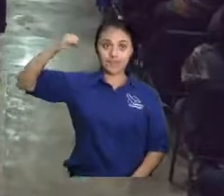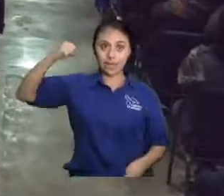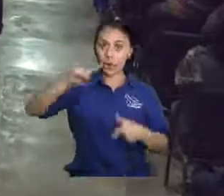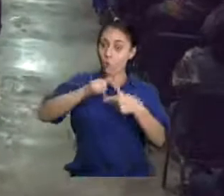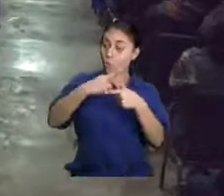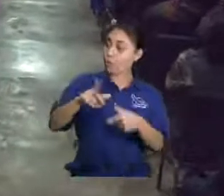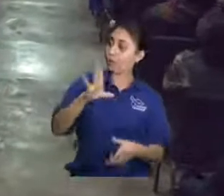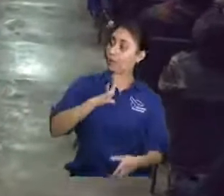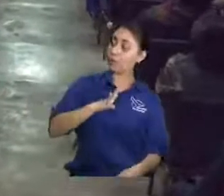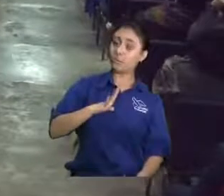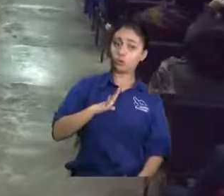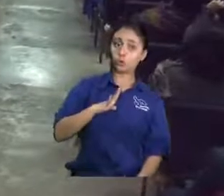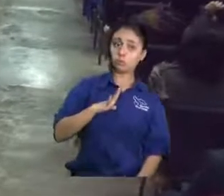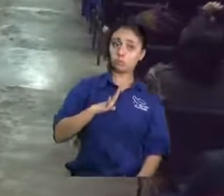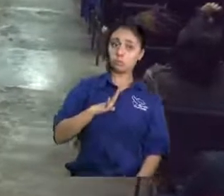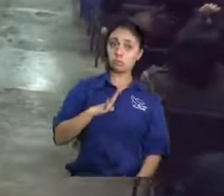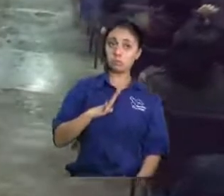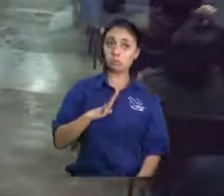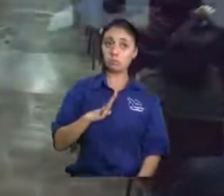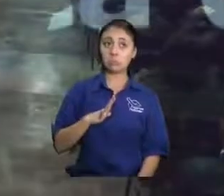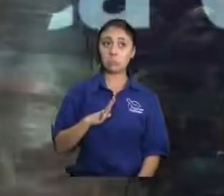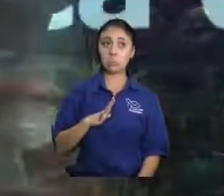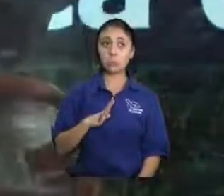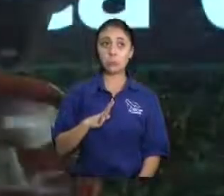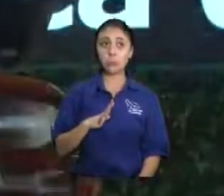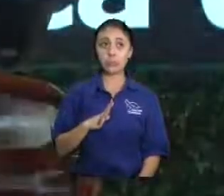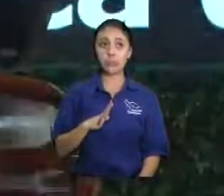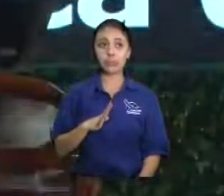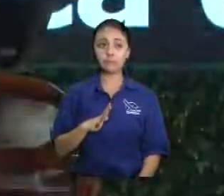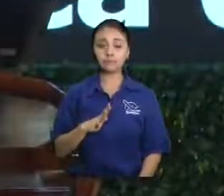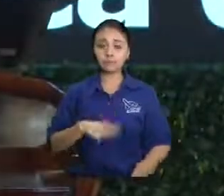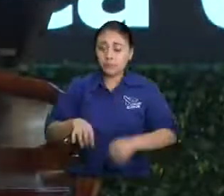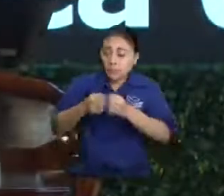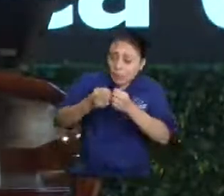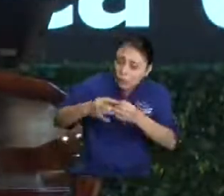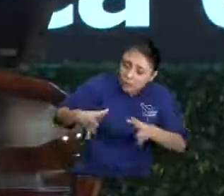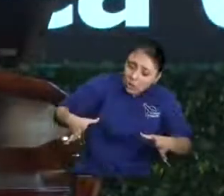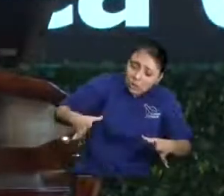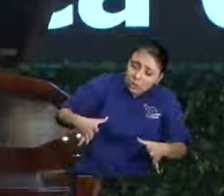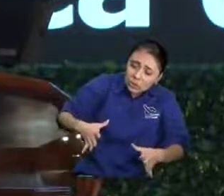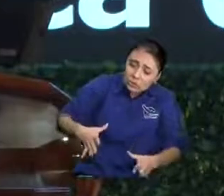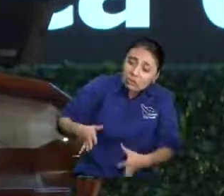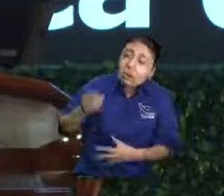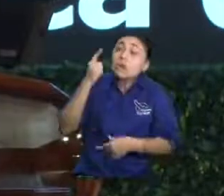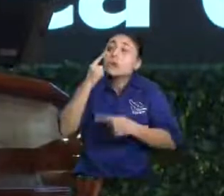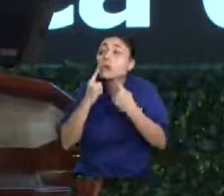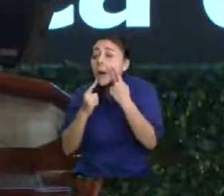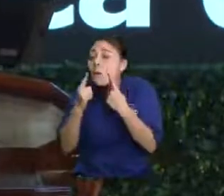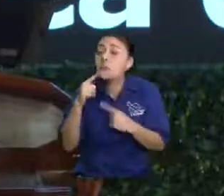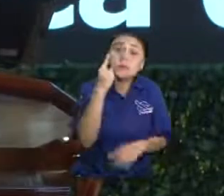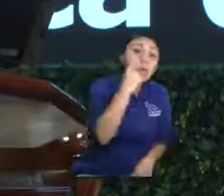Cuando estamos derrotados, es más fácil vencer eso, porque con nuestras lágrimas, súplicas y búsqueda del Señor,